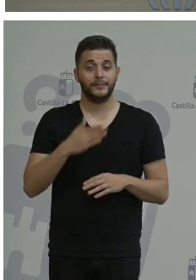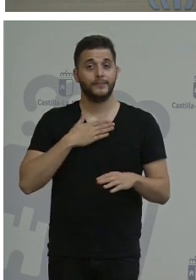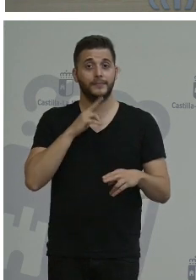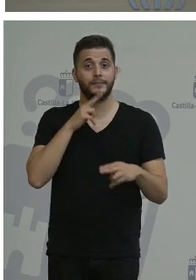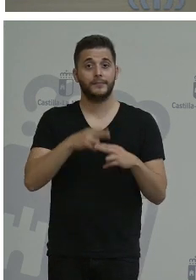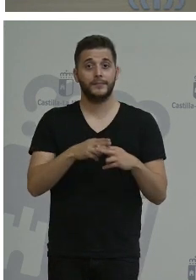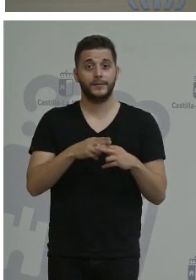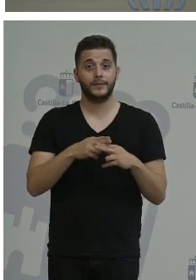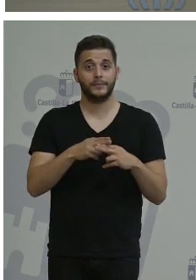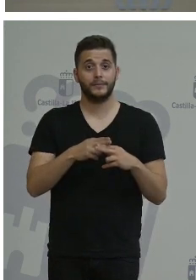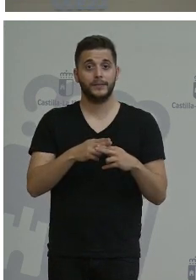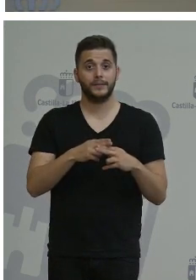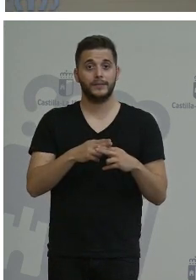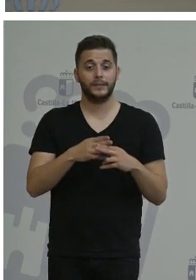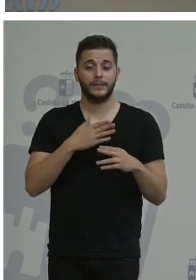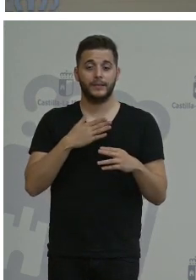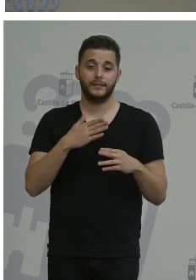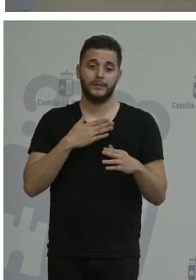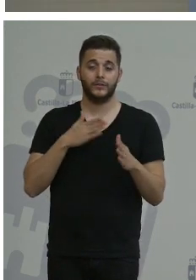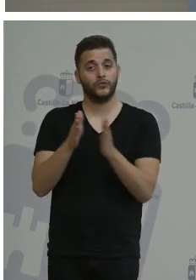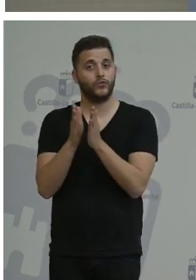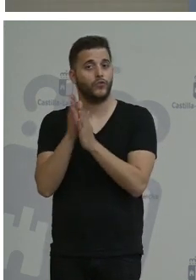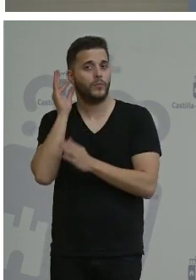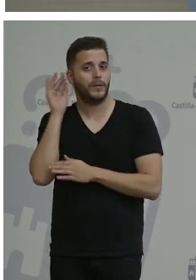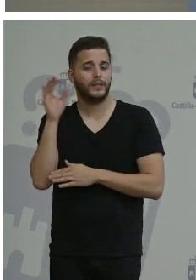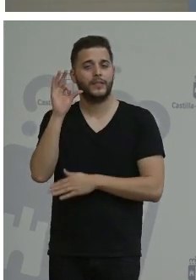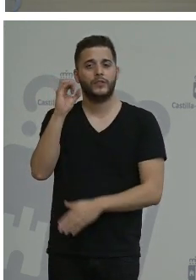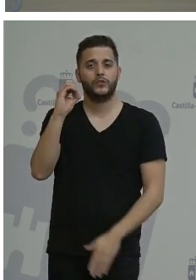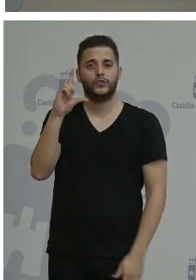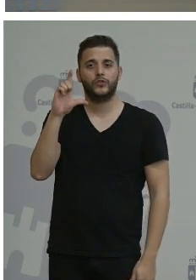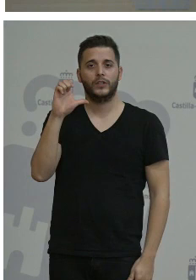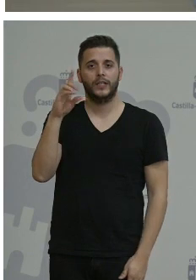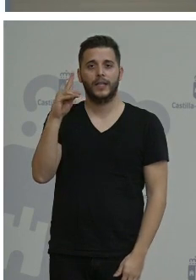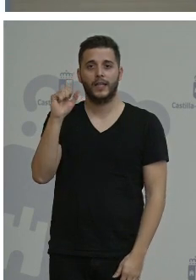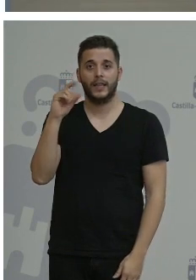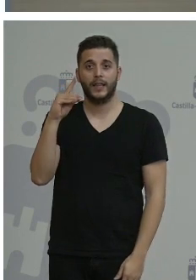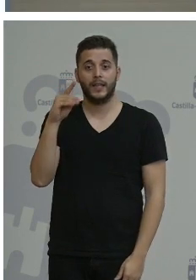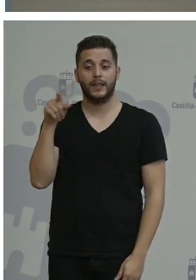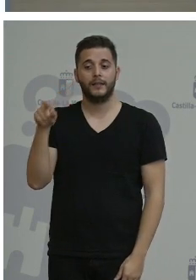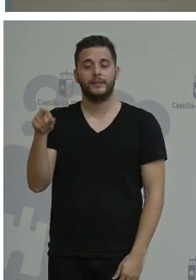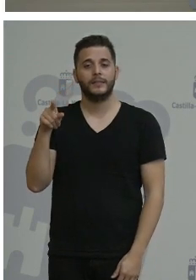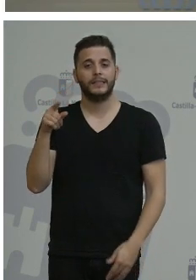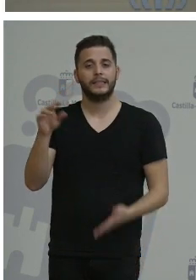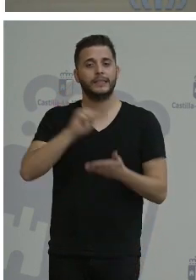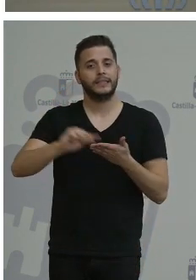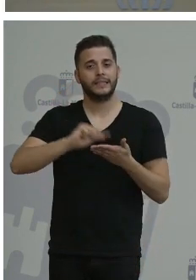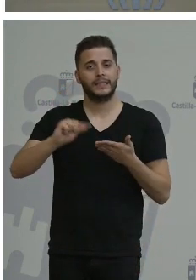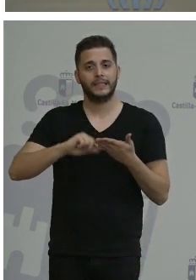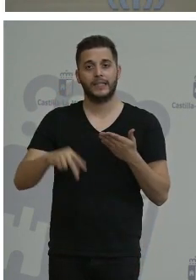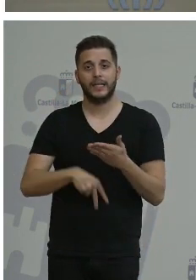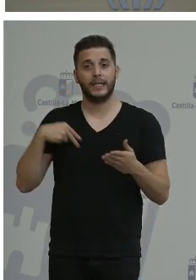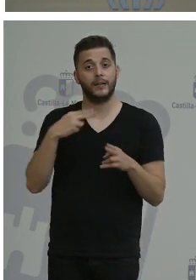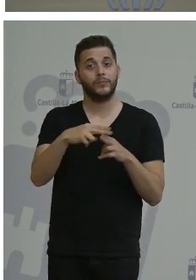de mi compañera, Soledad. Como ha comentado Silvia Muñoz, es la secretaria general de Políticas